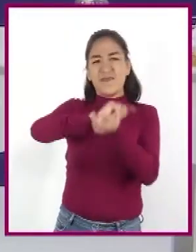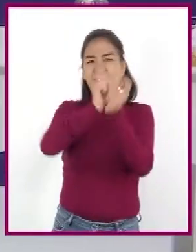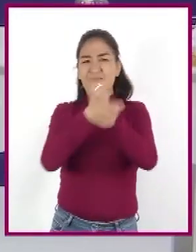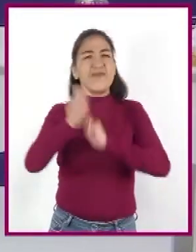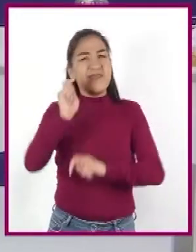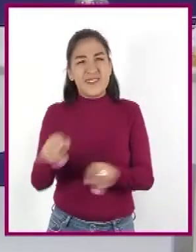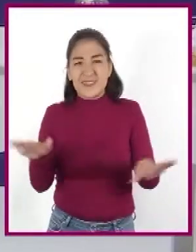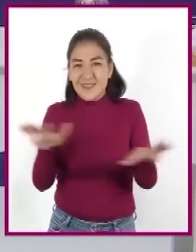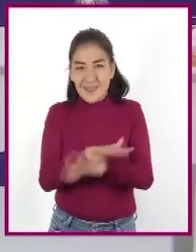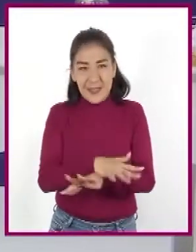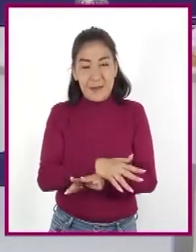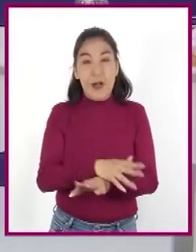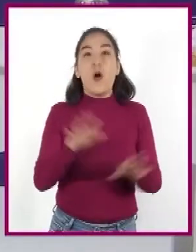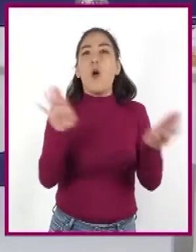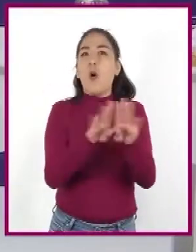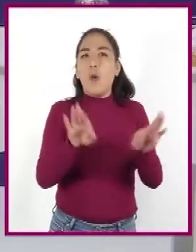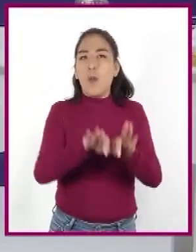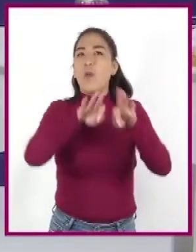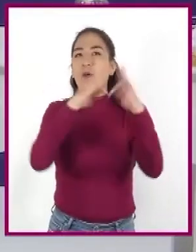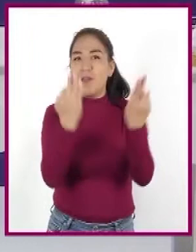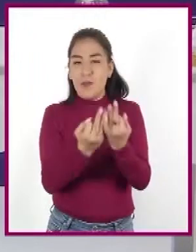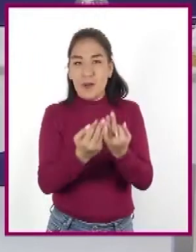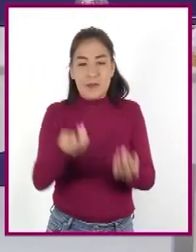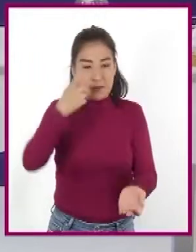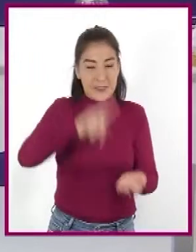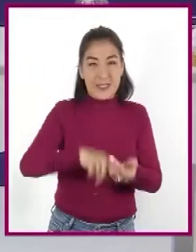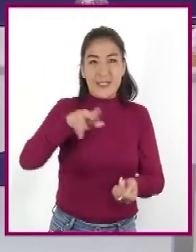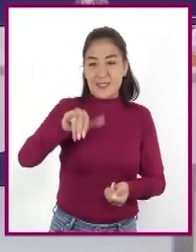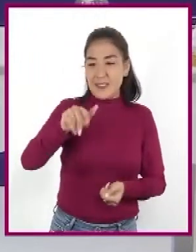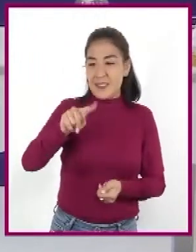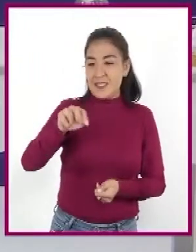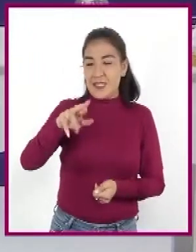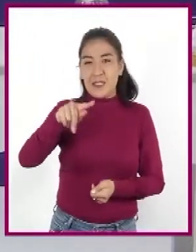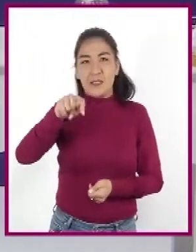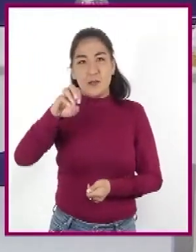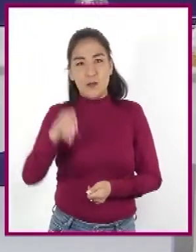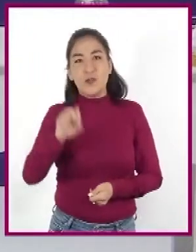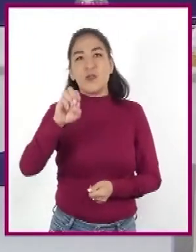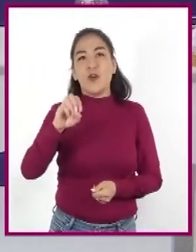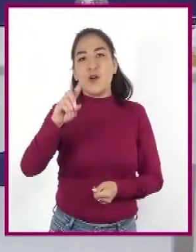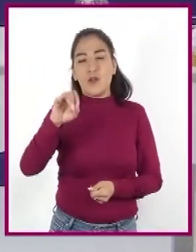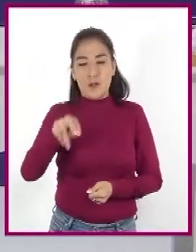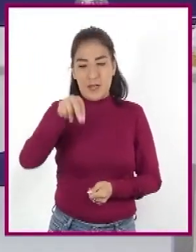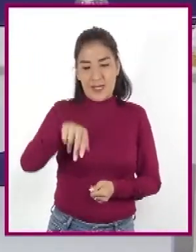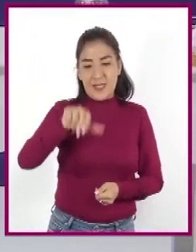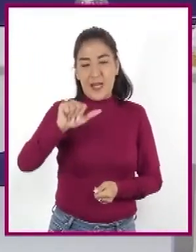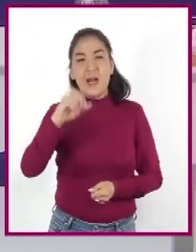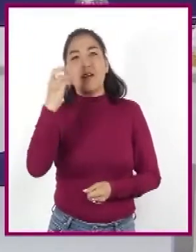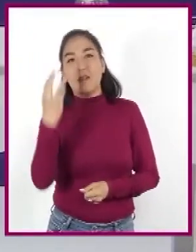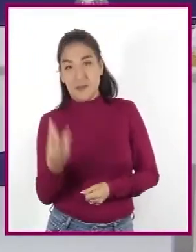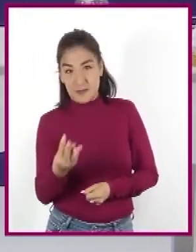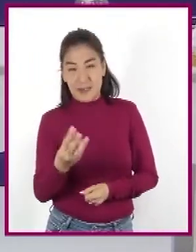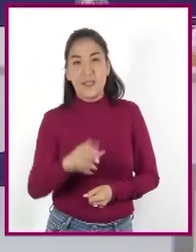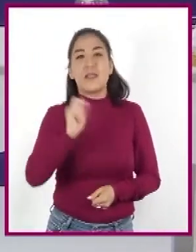Las sustancias que se formaron son el nitrato de sodio, NaO3, y el cloruro de